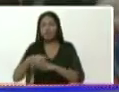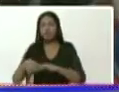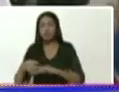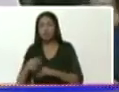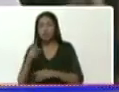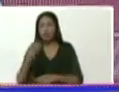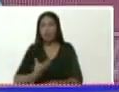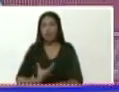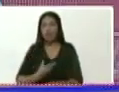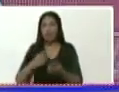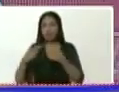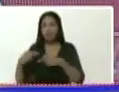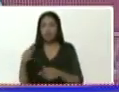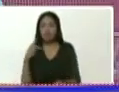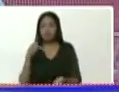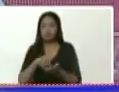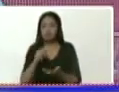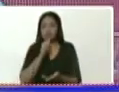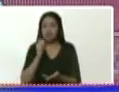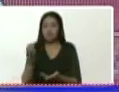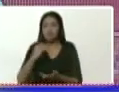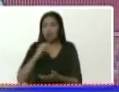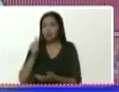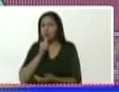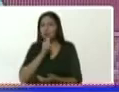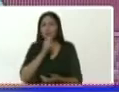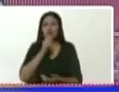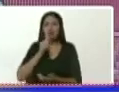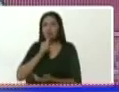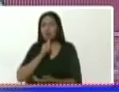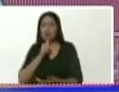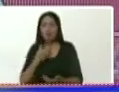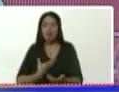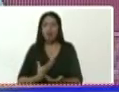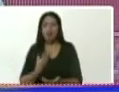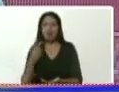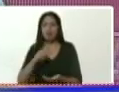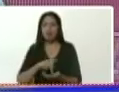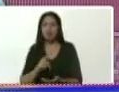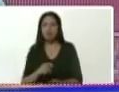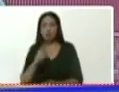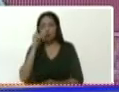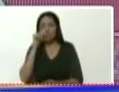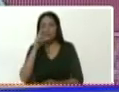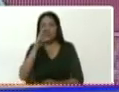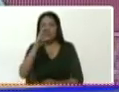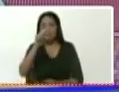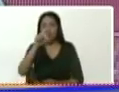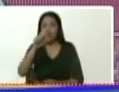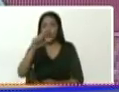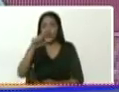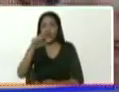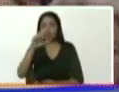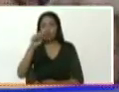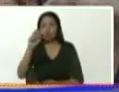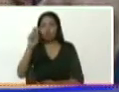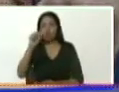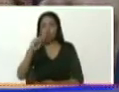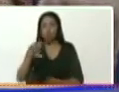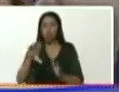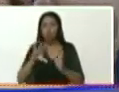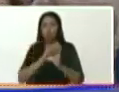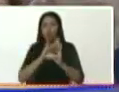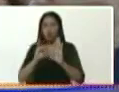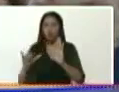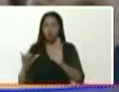los alcaldes, ¿hay otros presentes aquí? Entre los alcaldes presentes, igual a Nelson Herrera, constituyente, por el